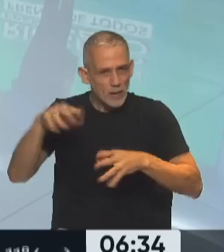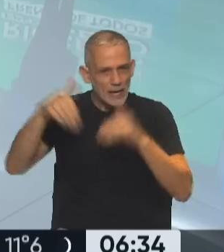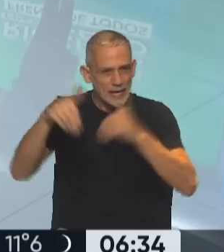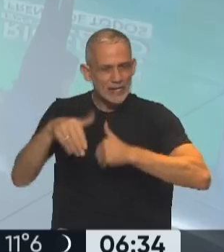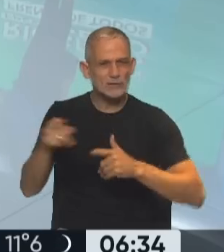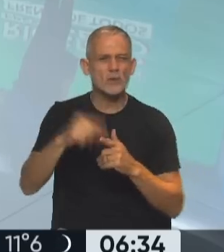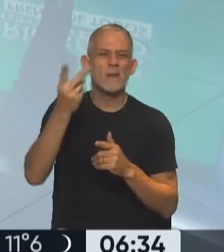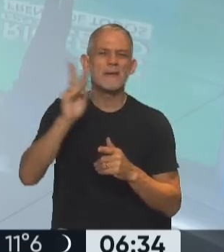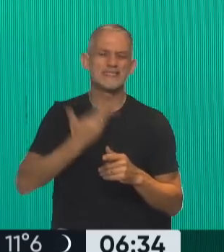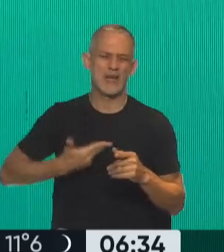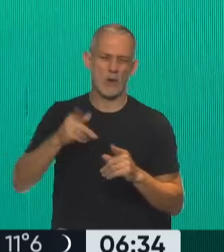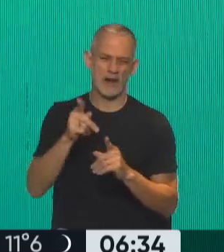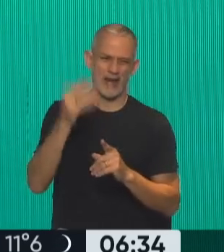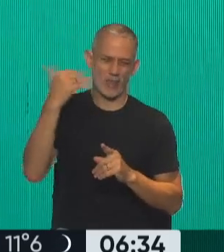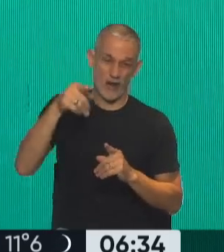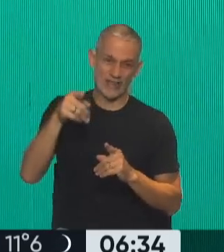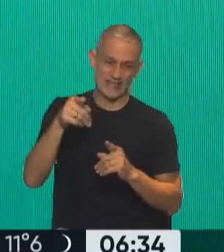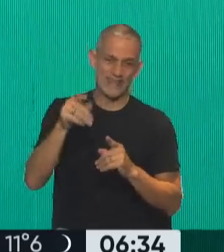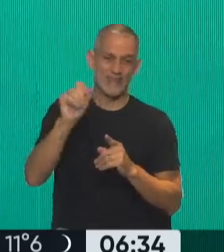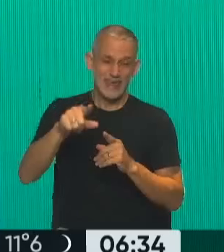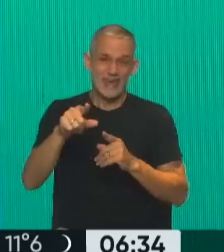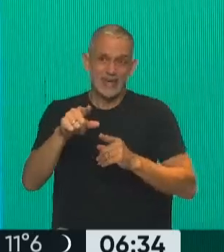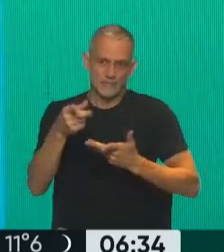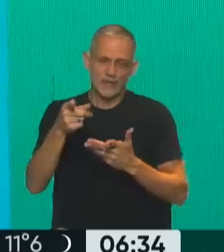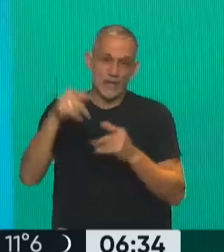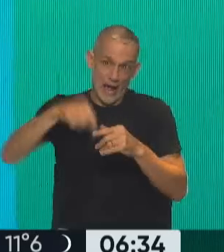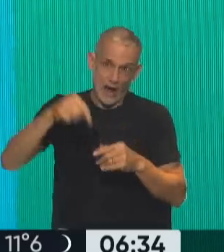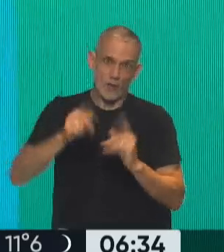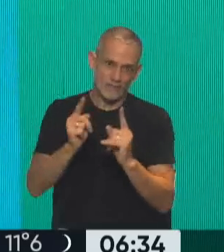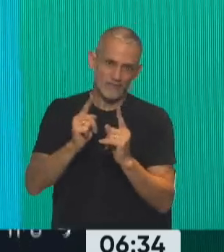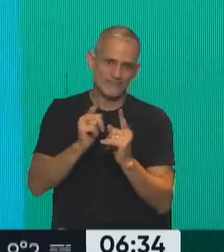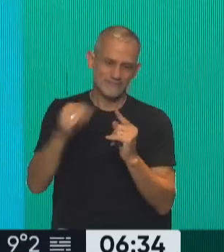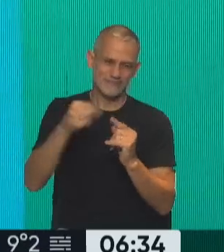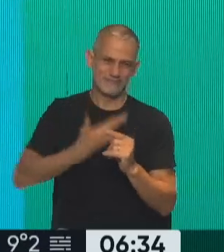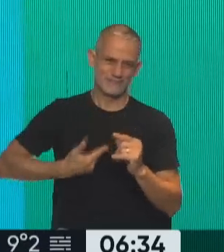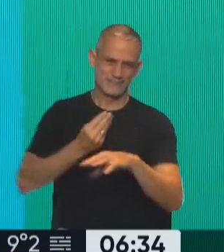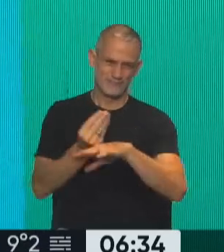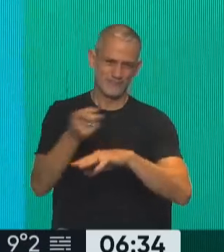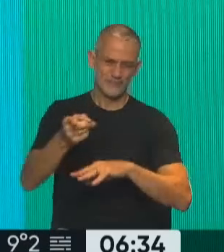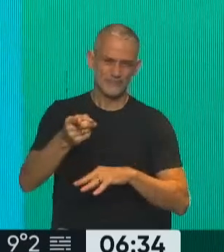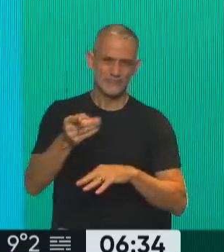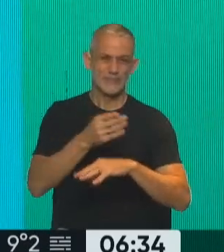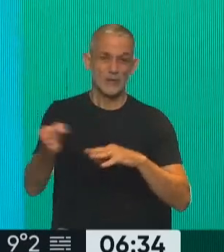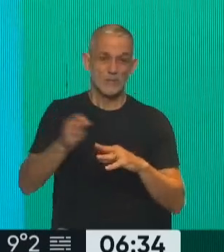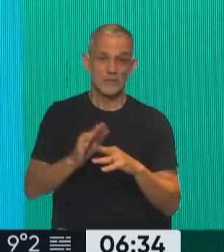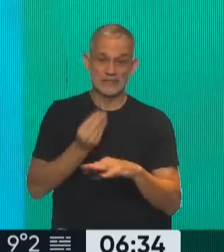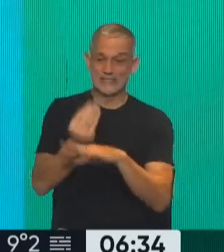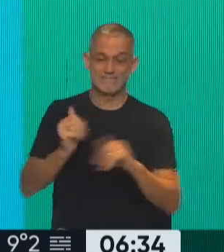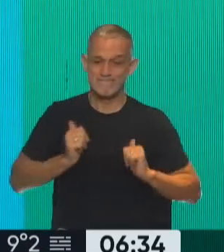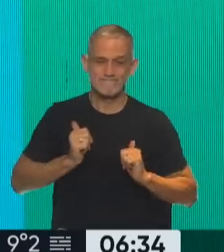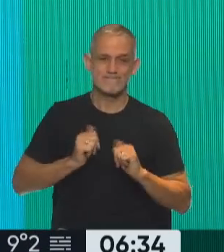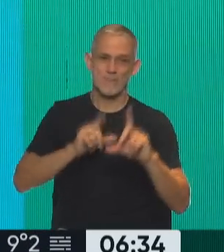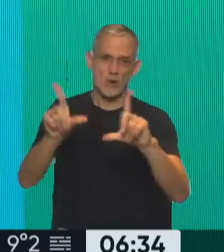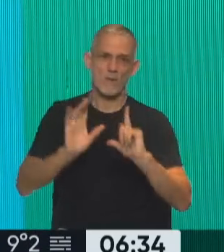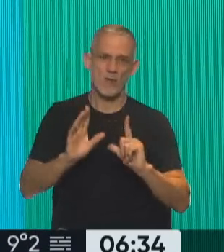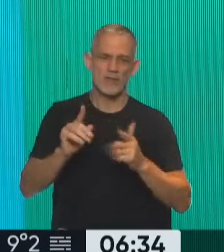el vicegobernador, era el vice justamente de quien se desempeña ahora al frente del Poder Ejecutivo Nacional, Gutiérrez, que no se podía presentar a la reelección,